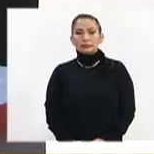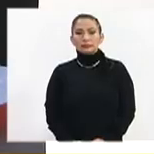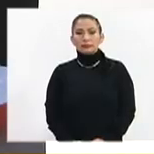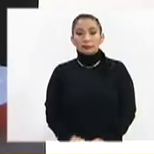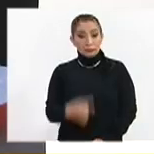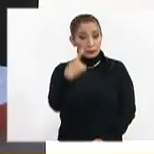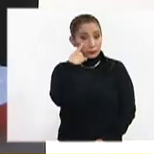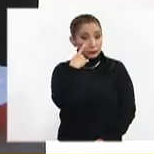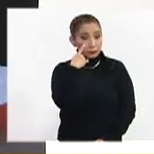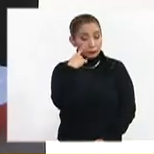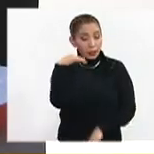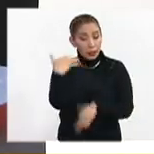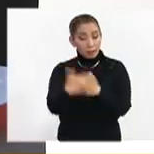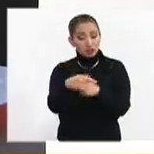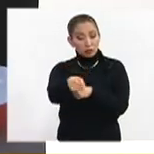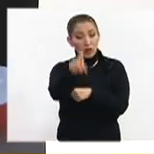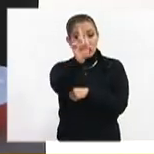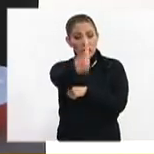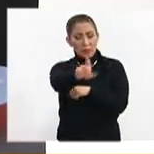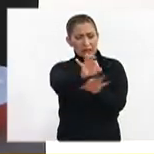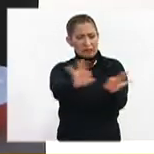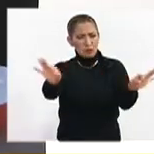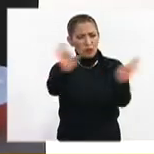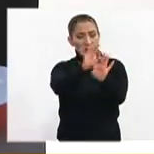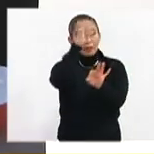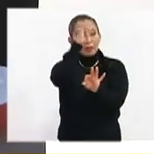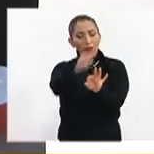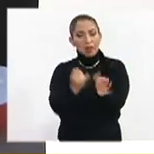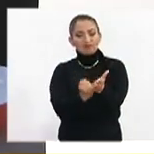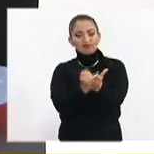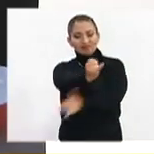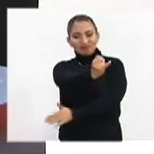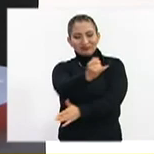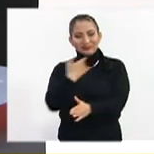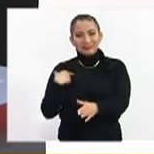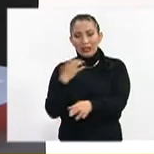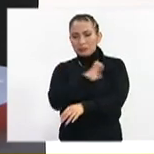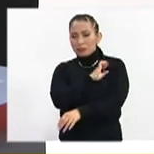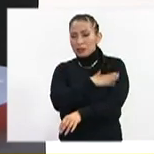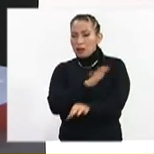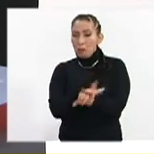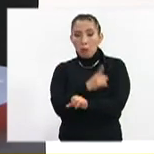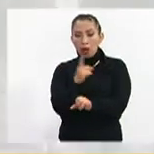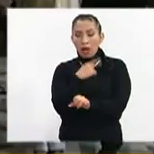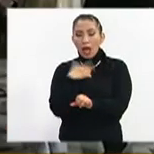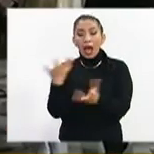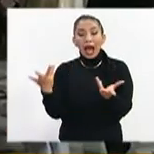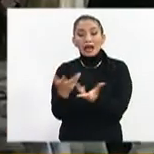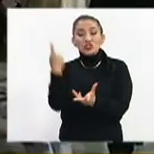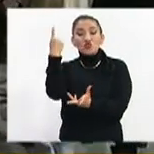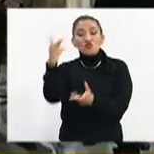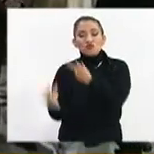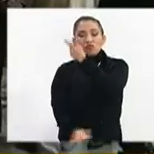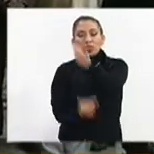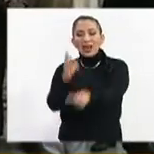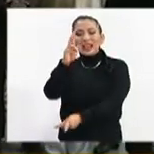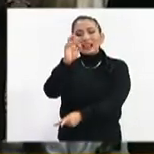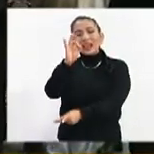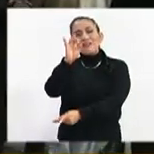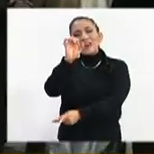Y ojo, porque el próximo domingo es vital para la democracia española. ¿Por qué? Porque se celebrará un